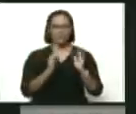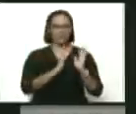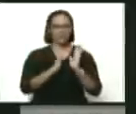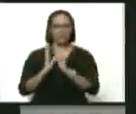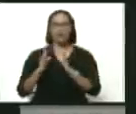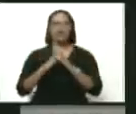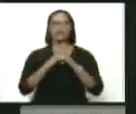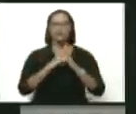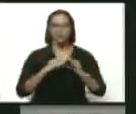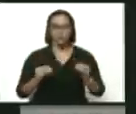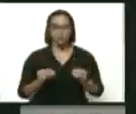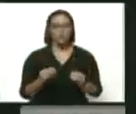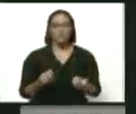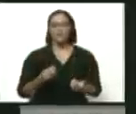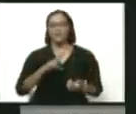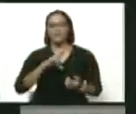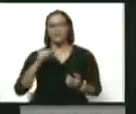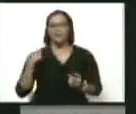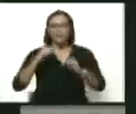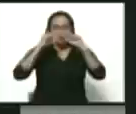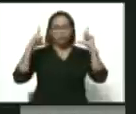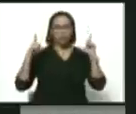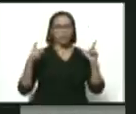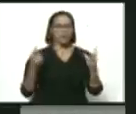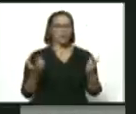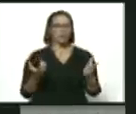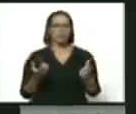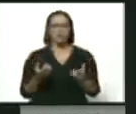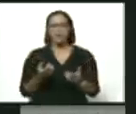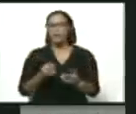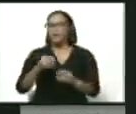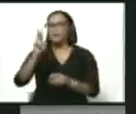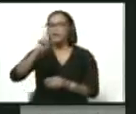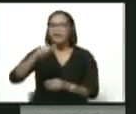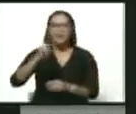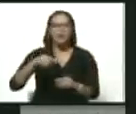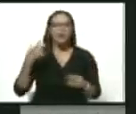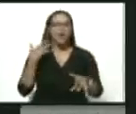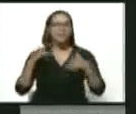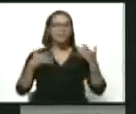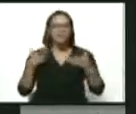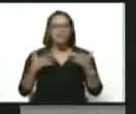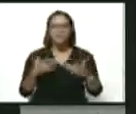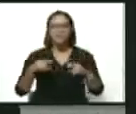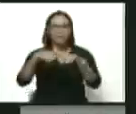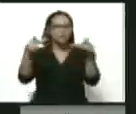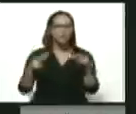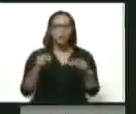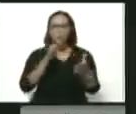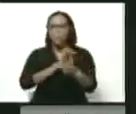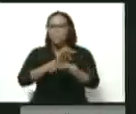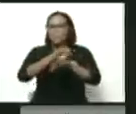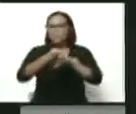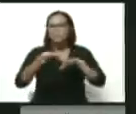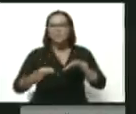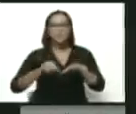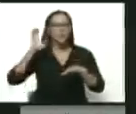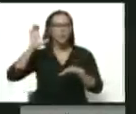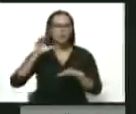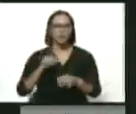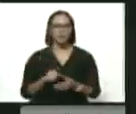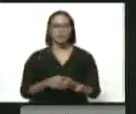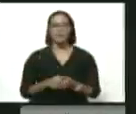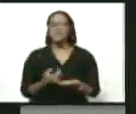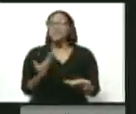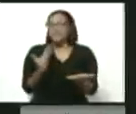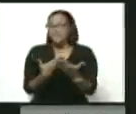a todos los niveles, que no nos agarren por sorpresa ningún hecho en un sector, en un municipio, en un estado. Correcto. Que el